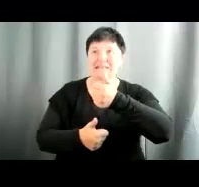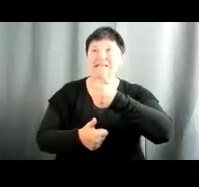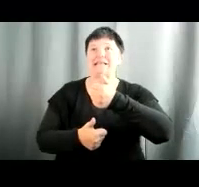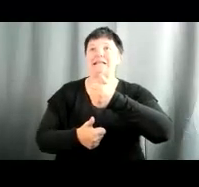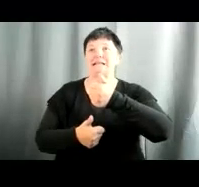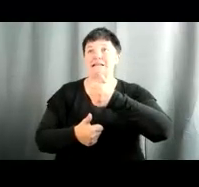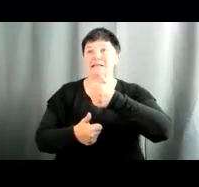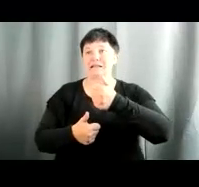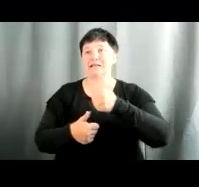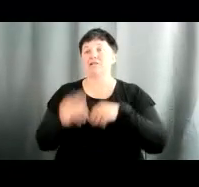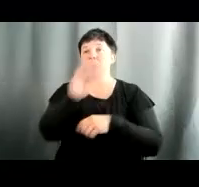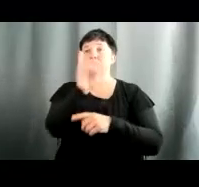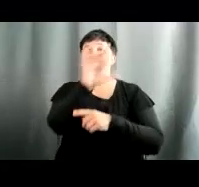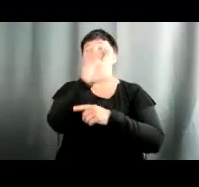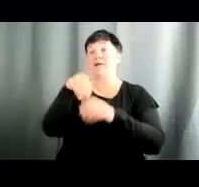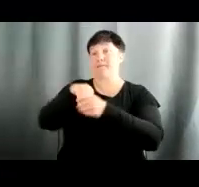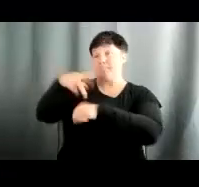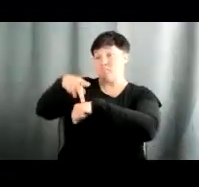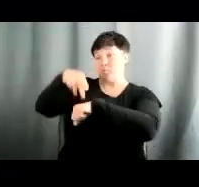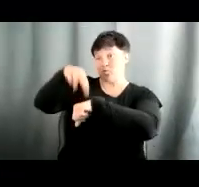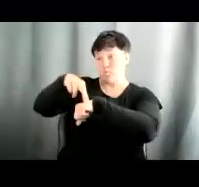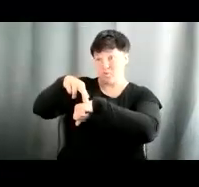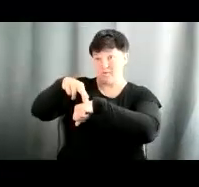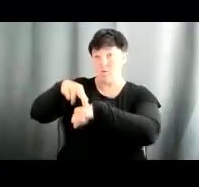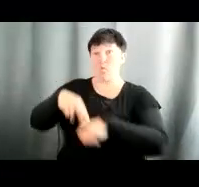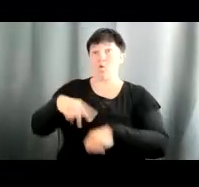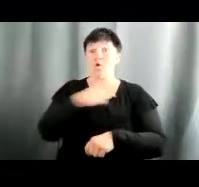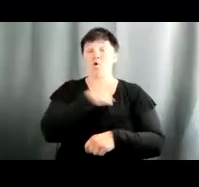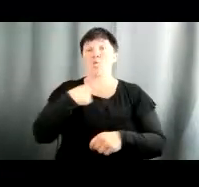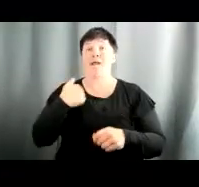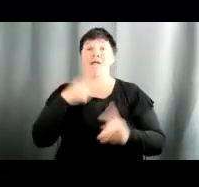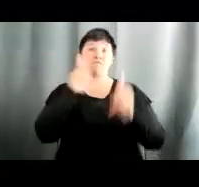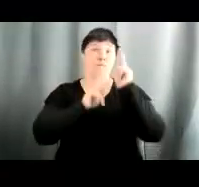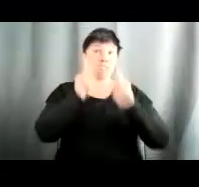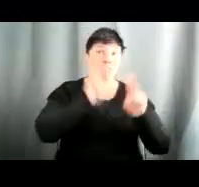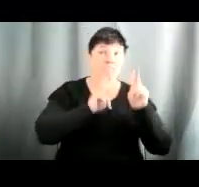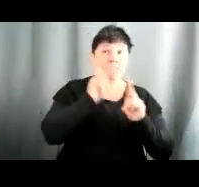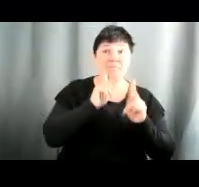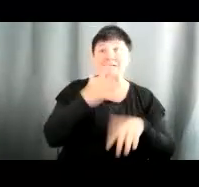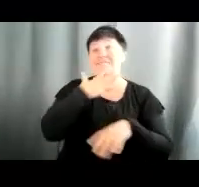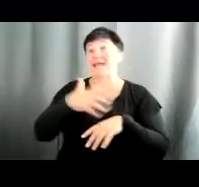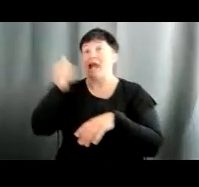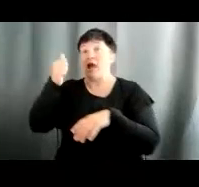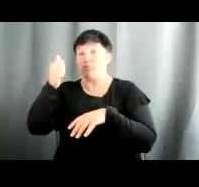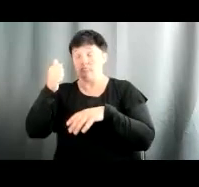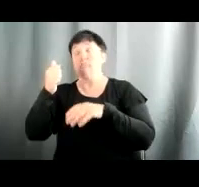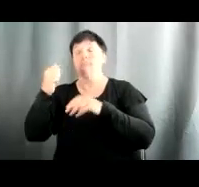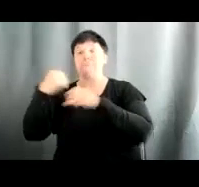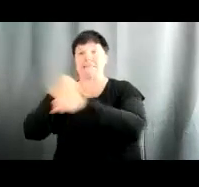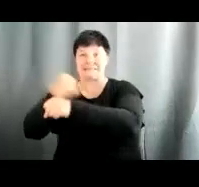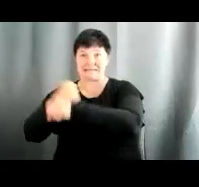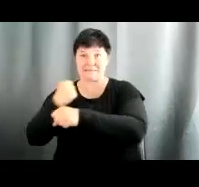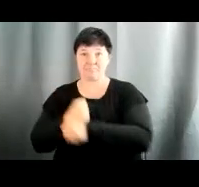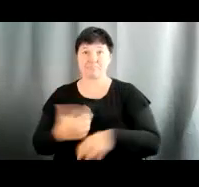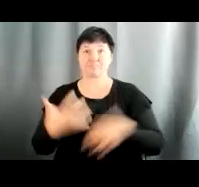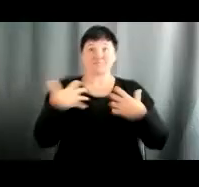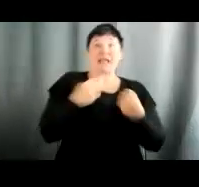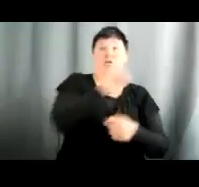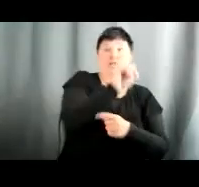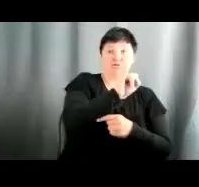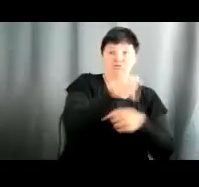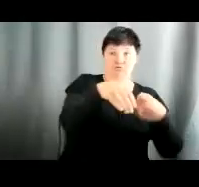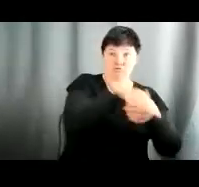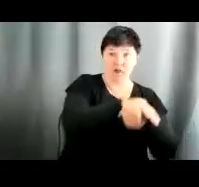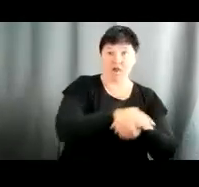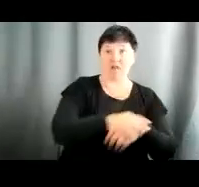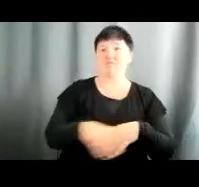En Puerto Rico tenemos la población y otras estadísticas, la cobertura de seguro de salud, los ingresos familiares